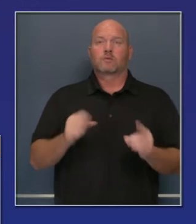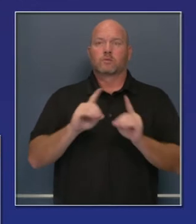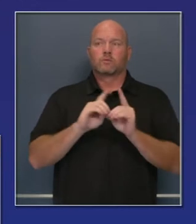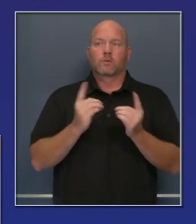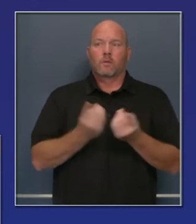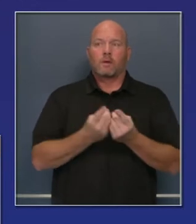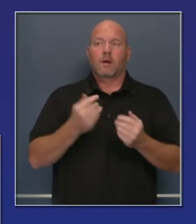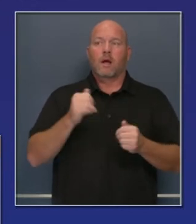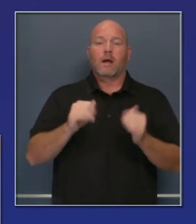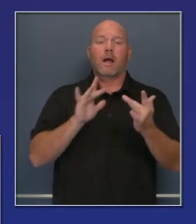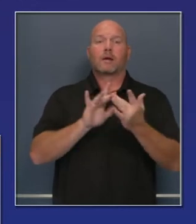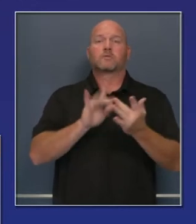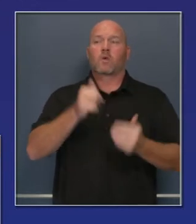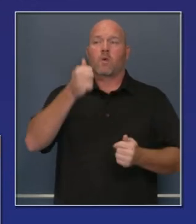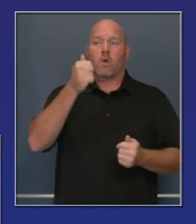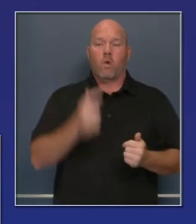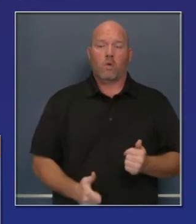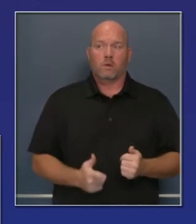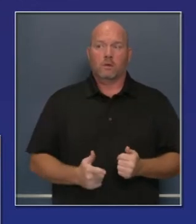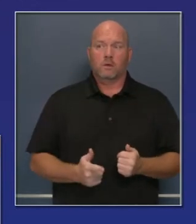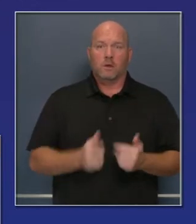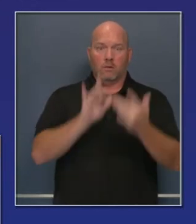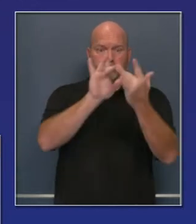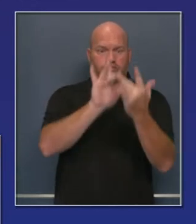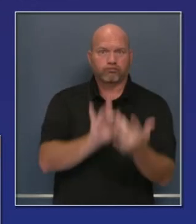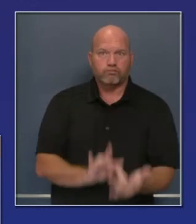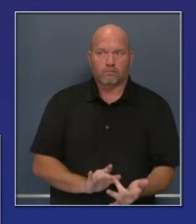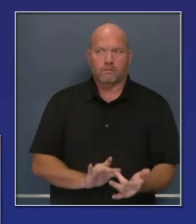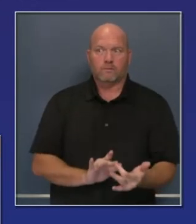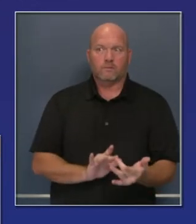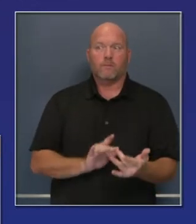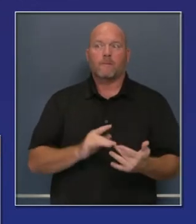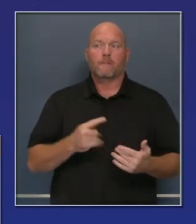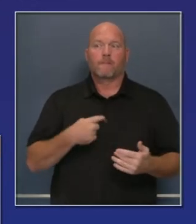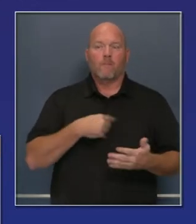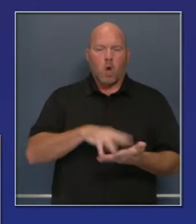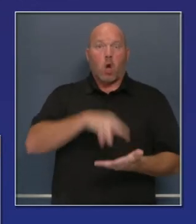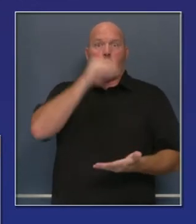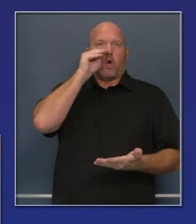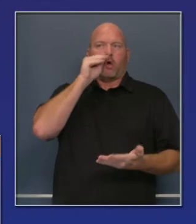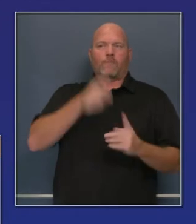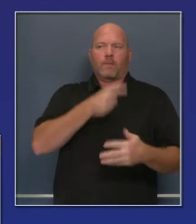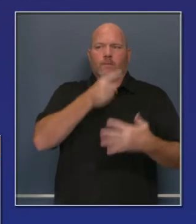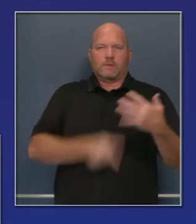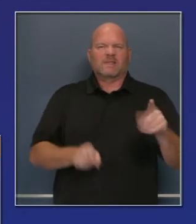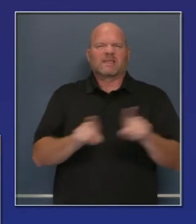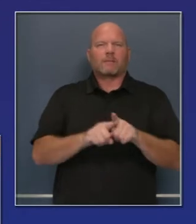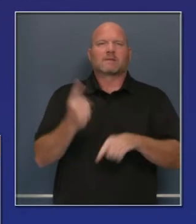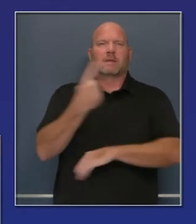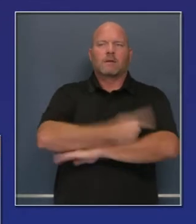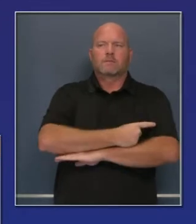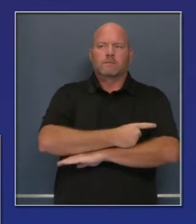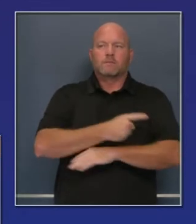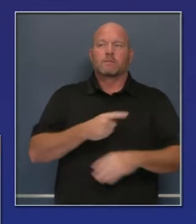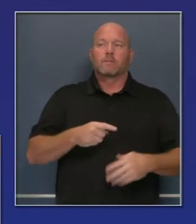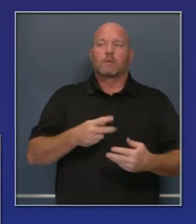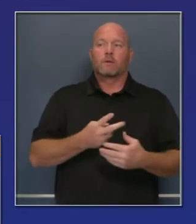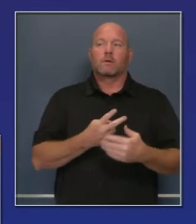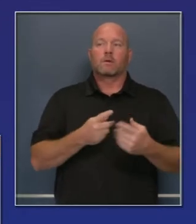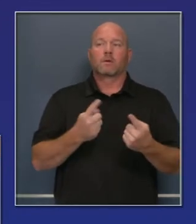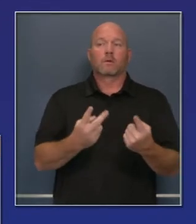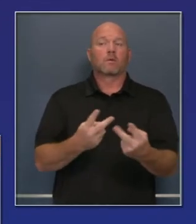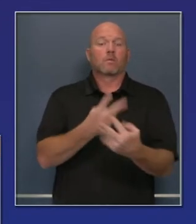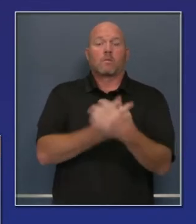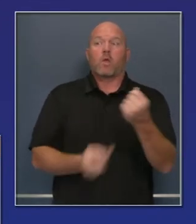locales de salubridad que pueden contactar a todos los contactos que descubrimos ese mismo día. Estas dos cosas juntas nos